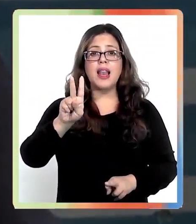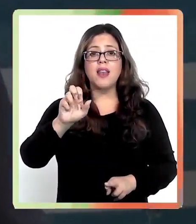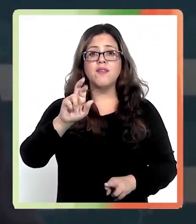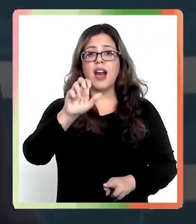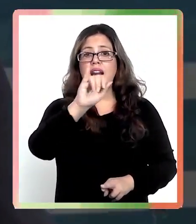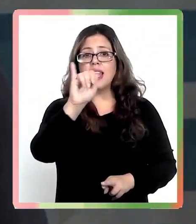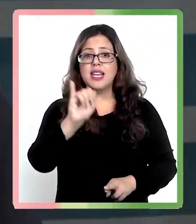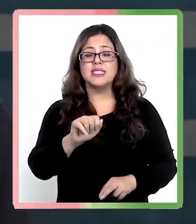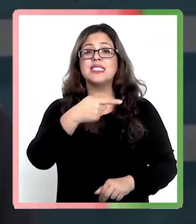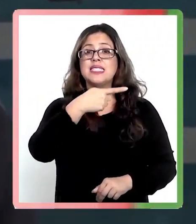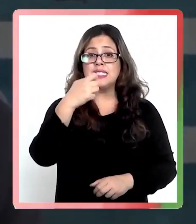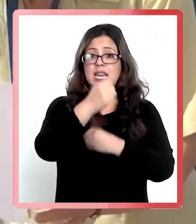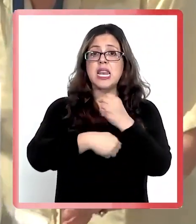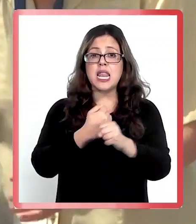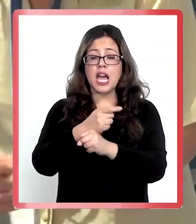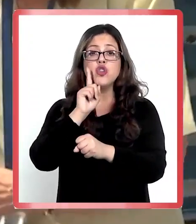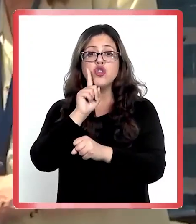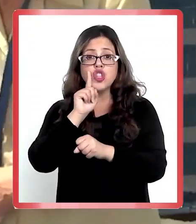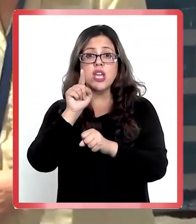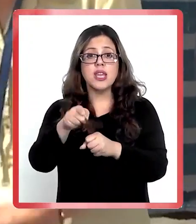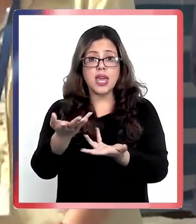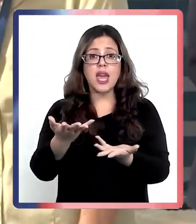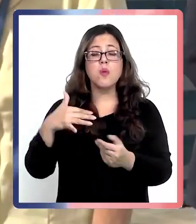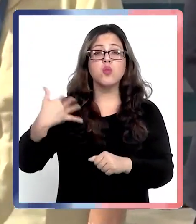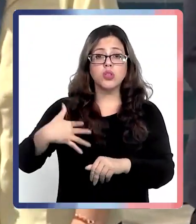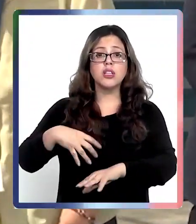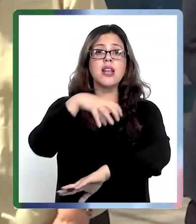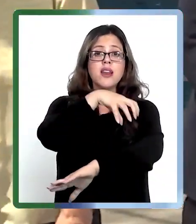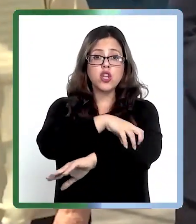Con 100 años de edad, se ha destacado en la